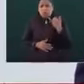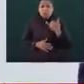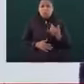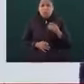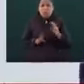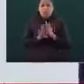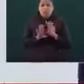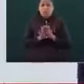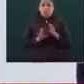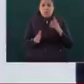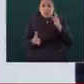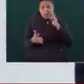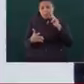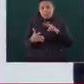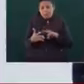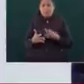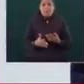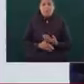granjas de bots,